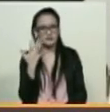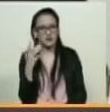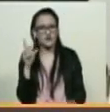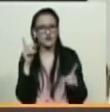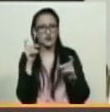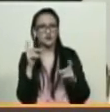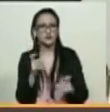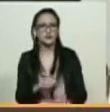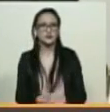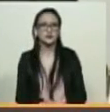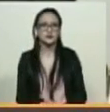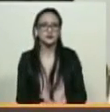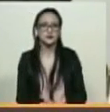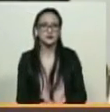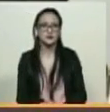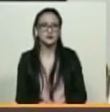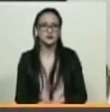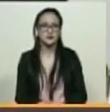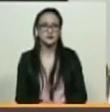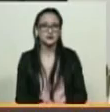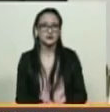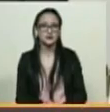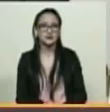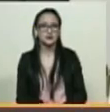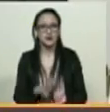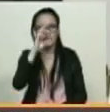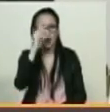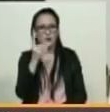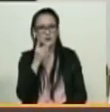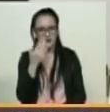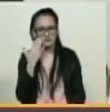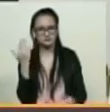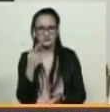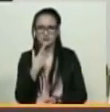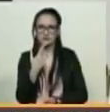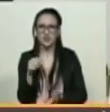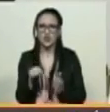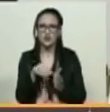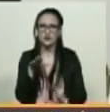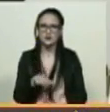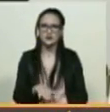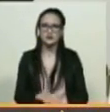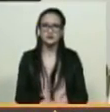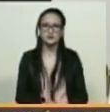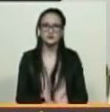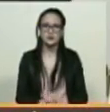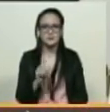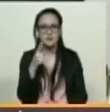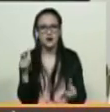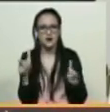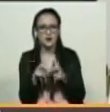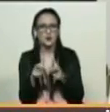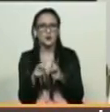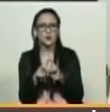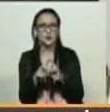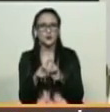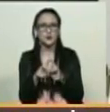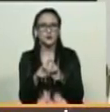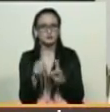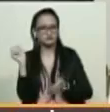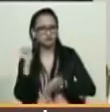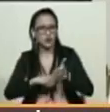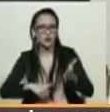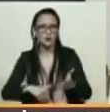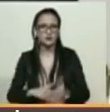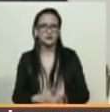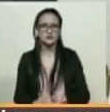Twitter. Pongan Julio Borges, Santo Domingo. Y ahí está, aparentemente, la primera reunión de ese frente. Ese frente no existe.